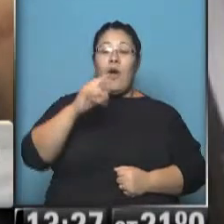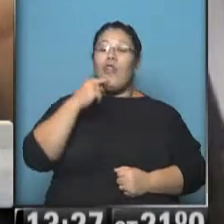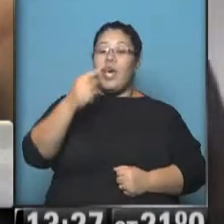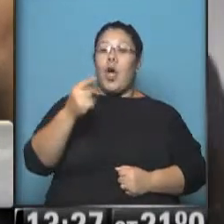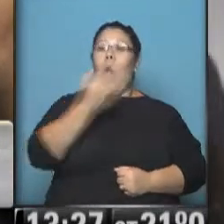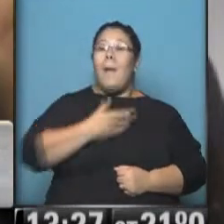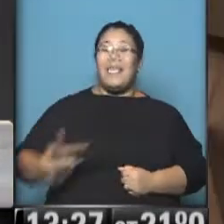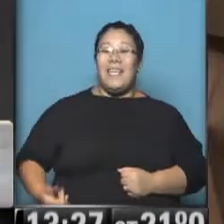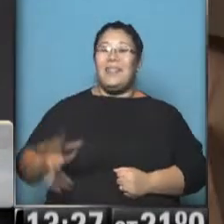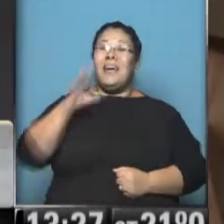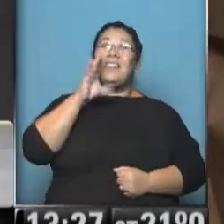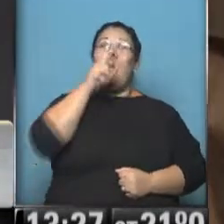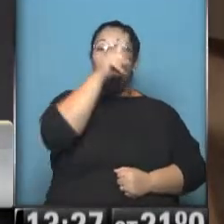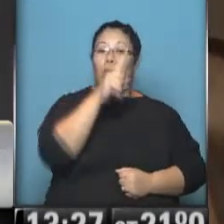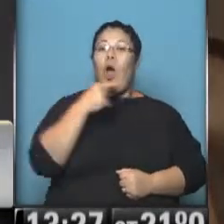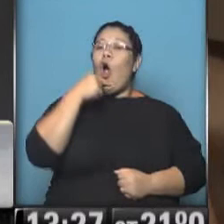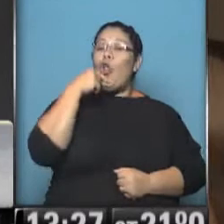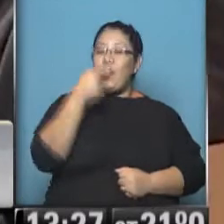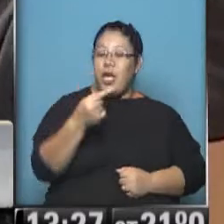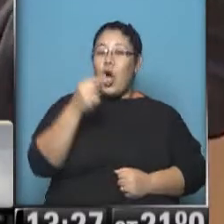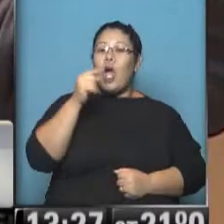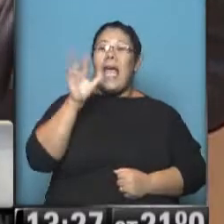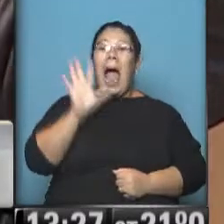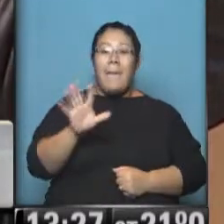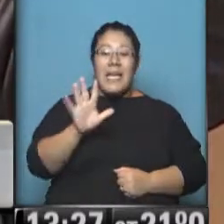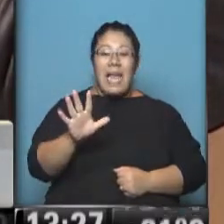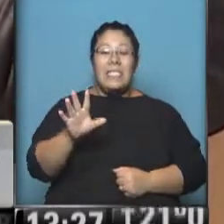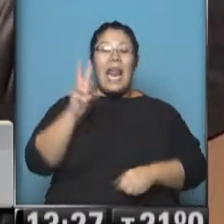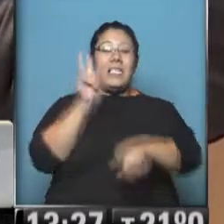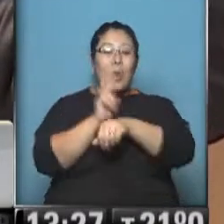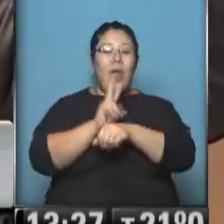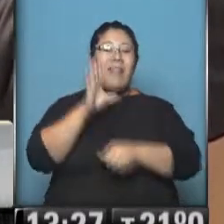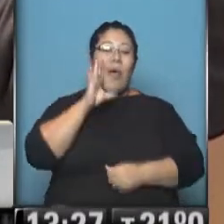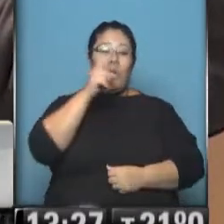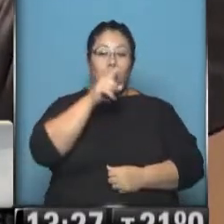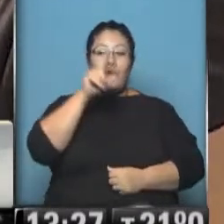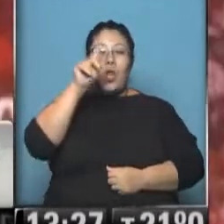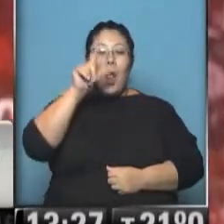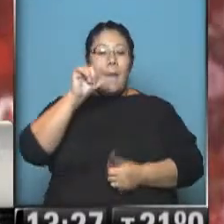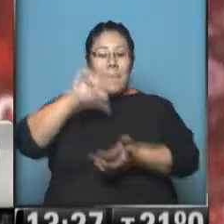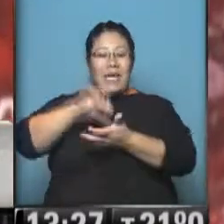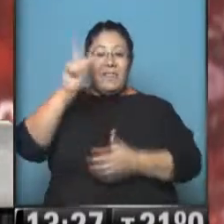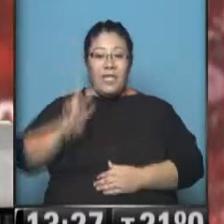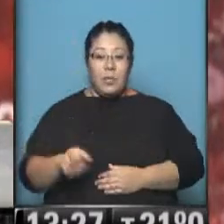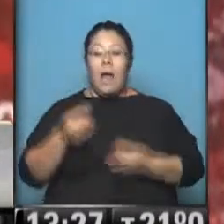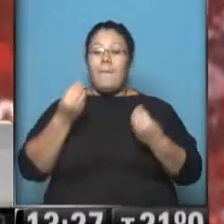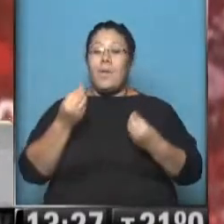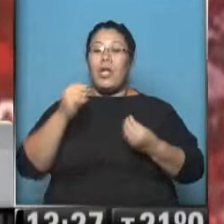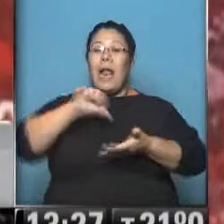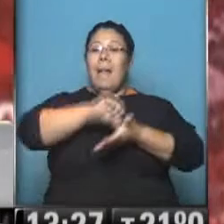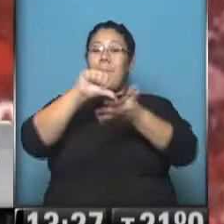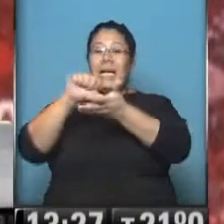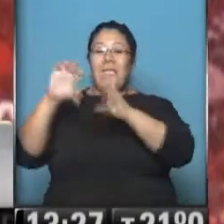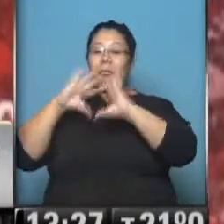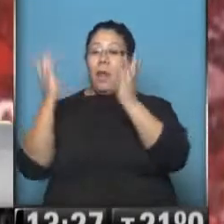que Venezuela es una amenaza a su seguridad, se equivoca, porque en realidad consideró que todos los pueblos de la patria grande somos una